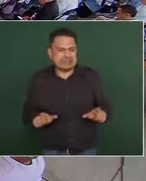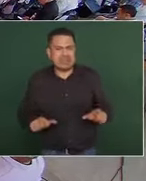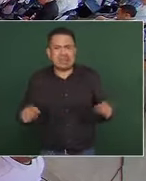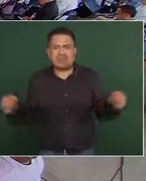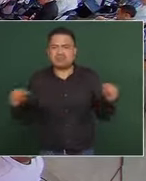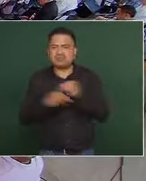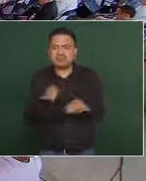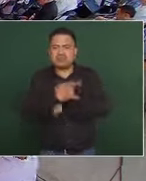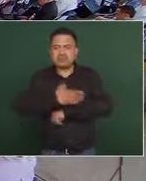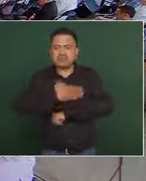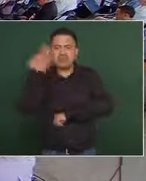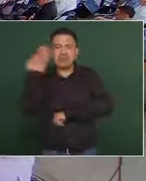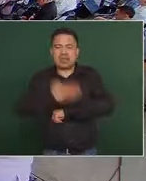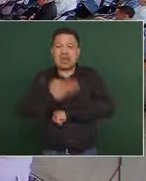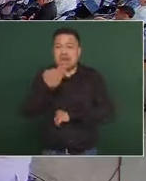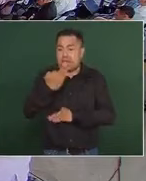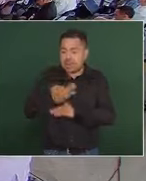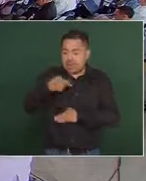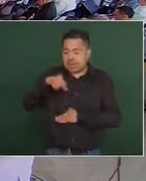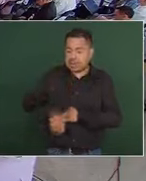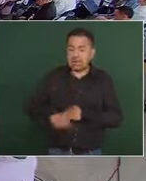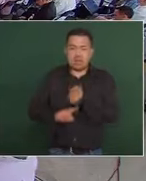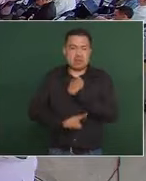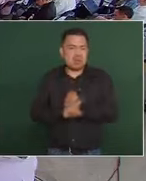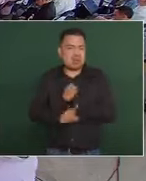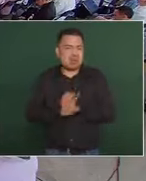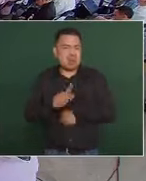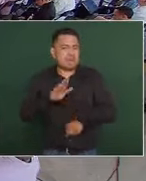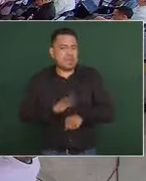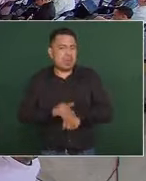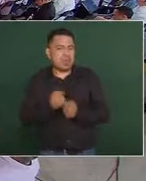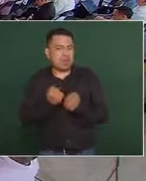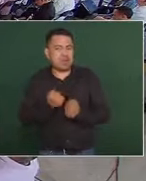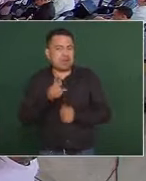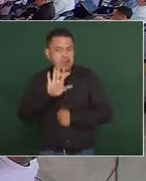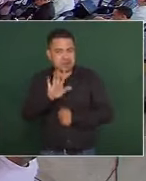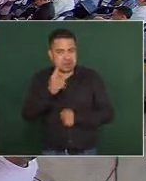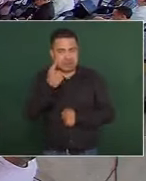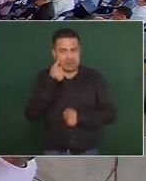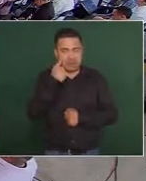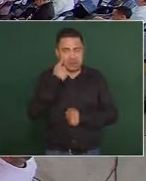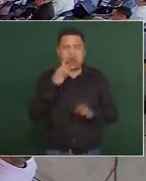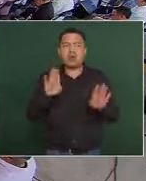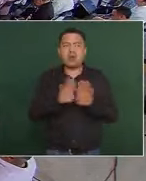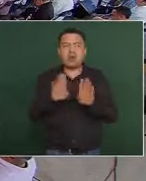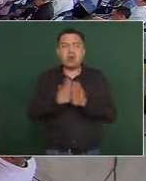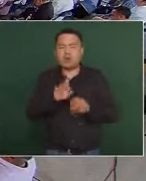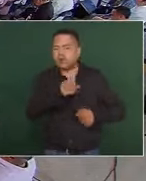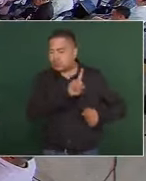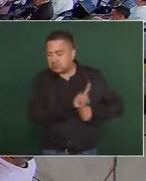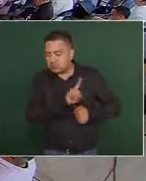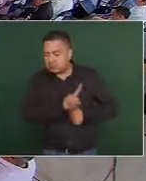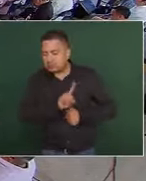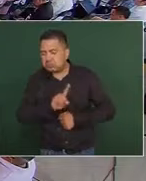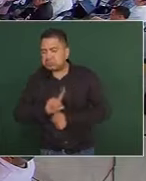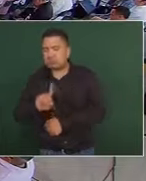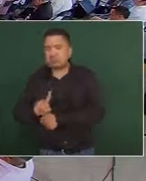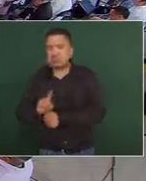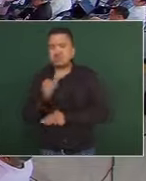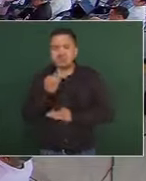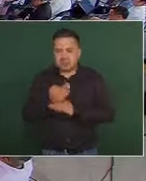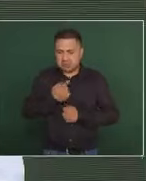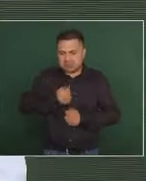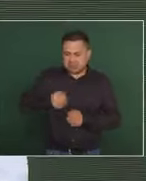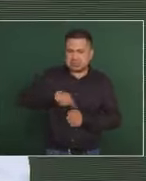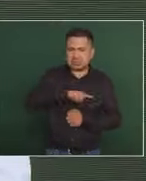carreteras. Aquí teníamos un problema, para que vean cómo todos los días estamos